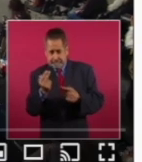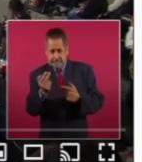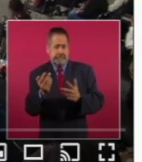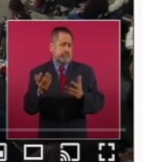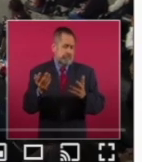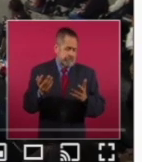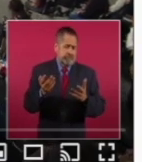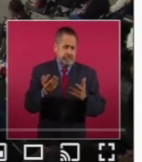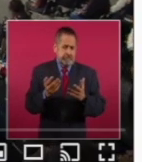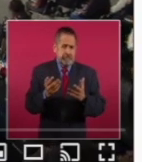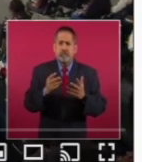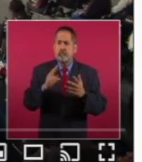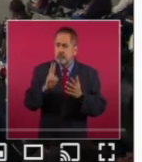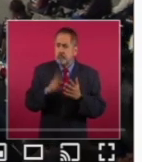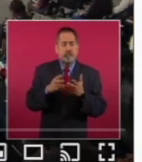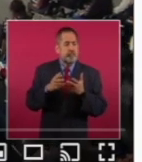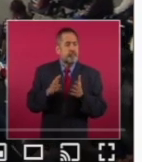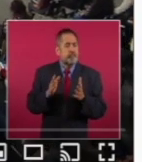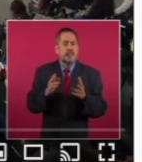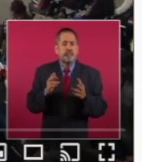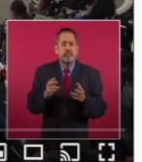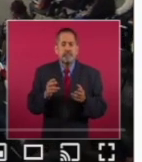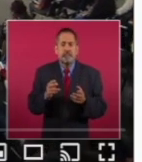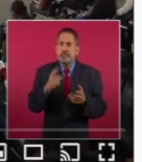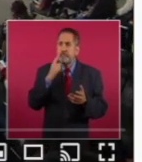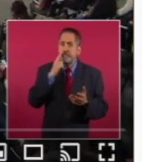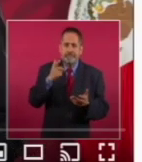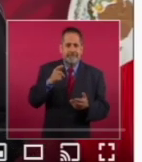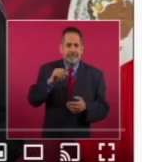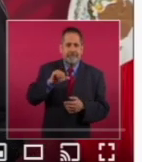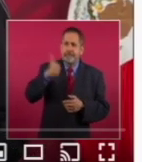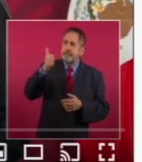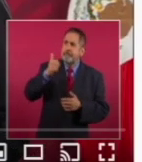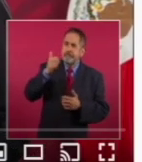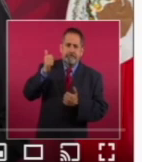se abre el mercado a importaciones